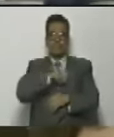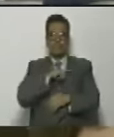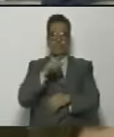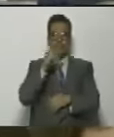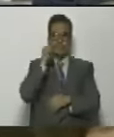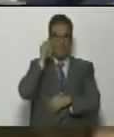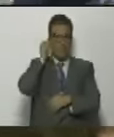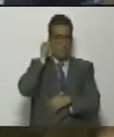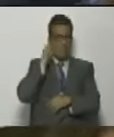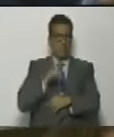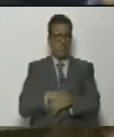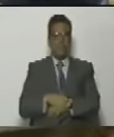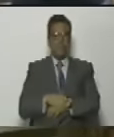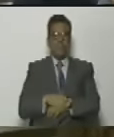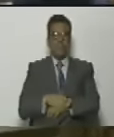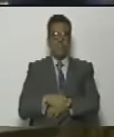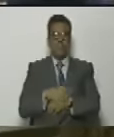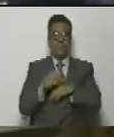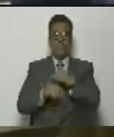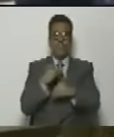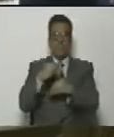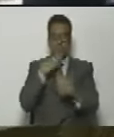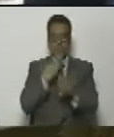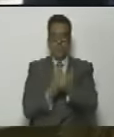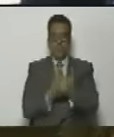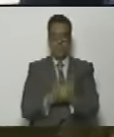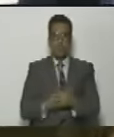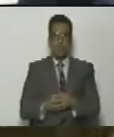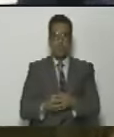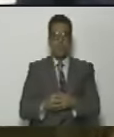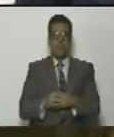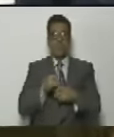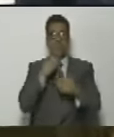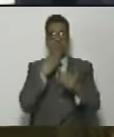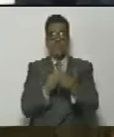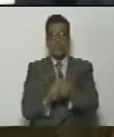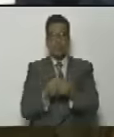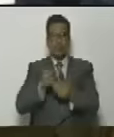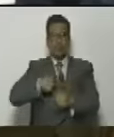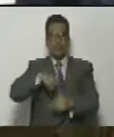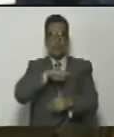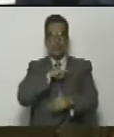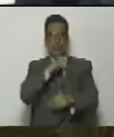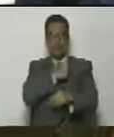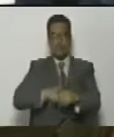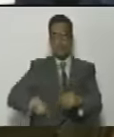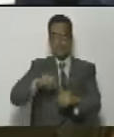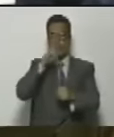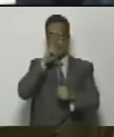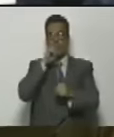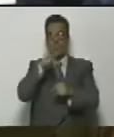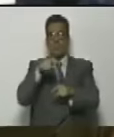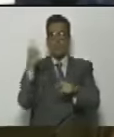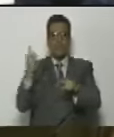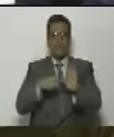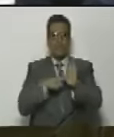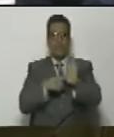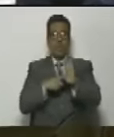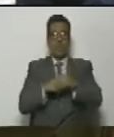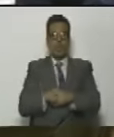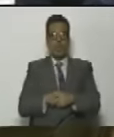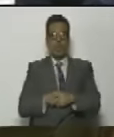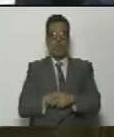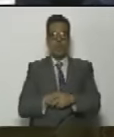nosotras estamos agradecidísimos, agradecidísimas con nuestro presidente Nicolás Maduro, quien ha estado al frente